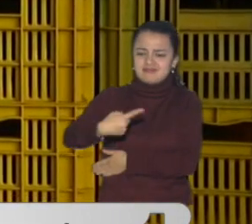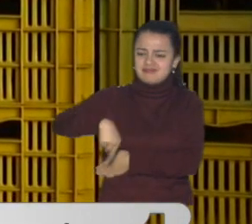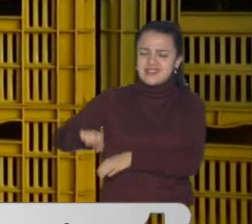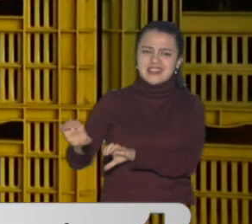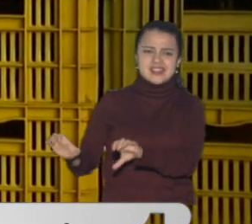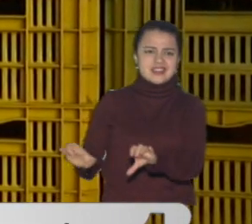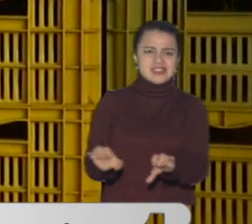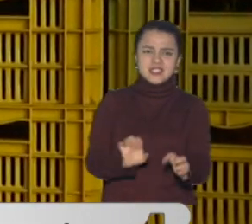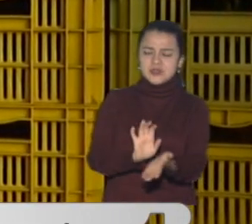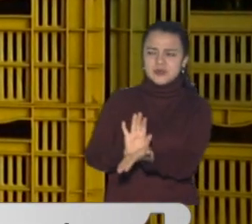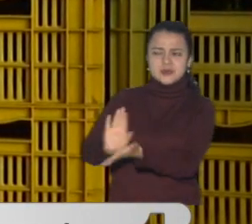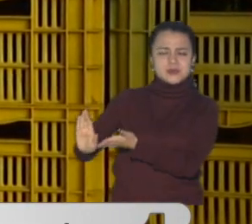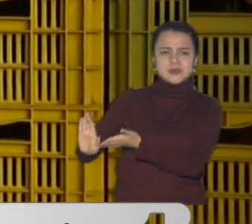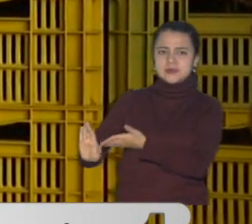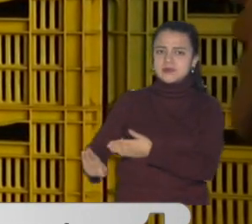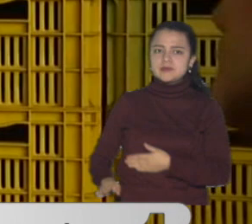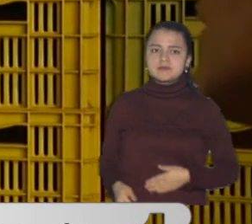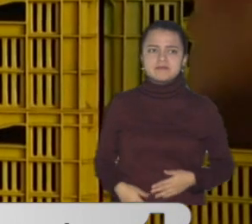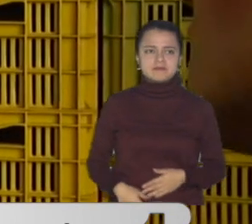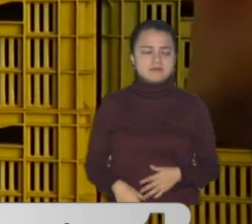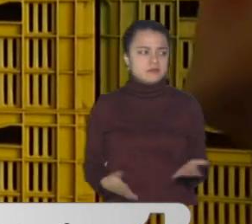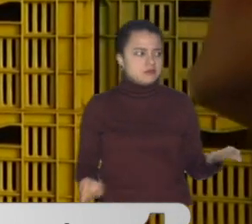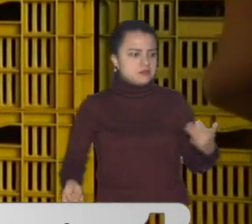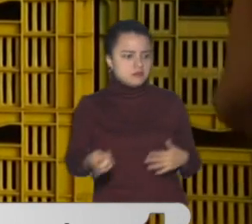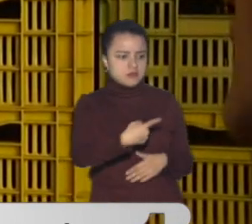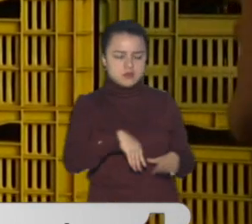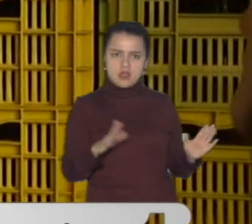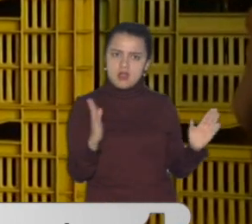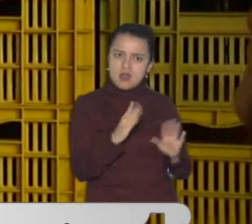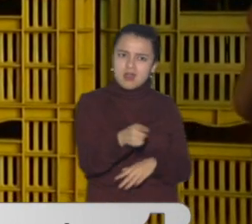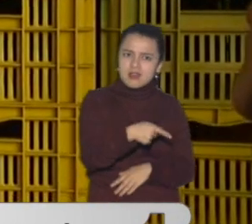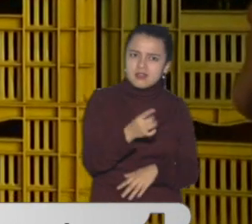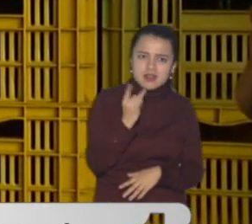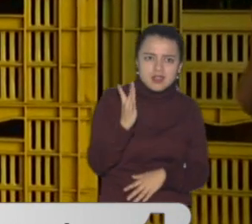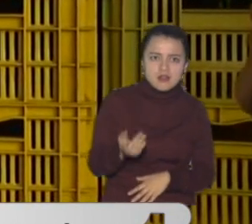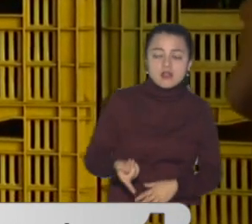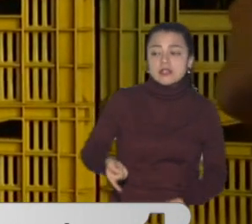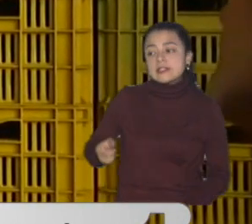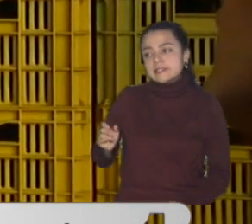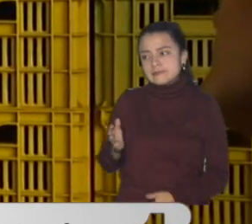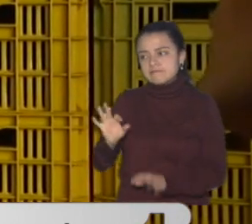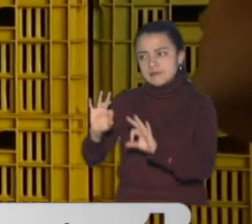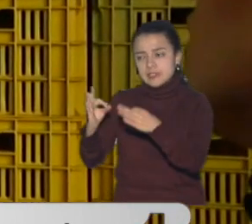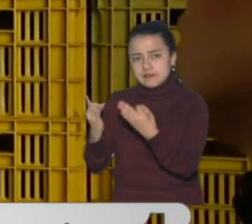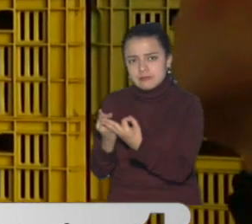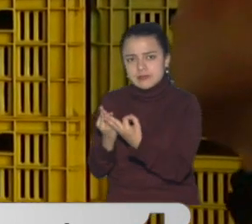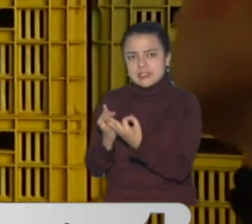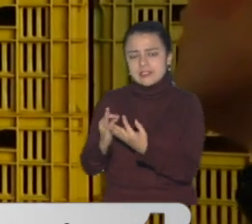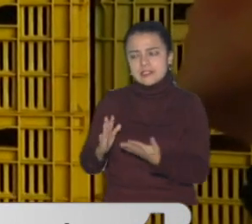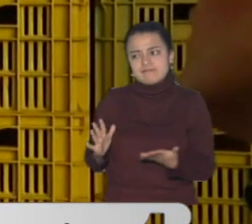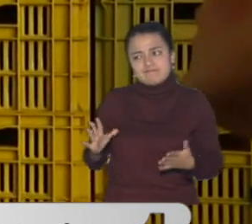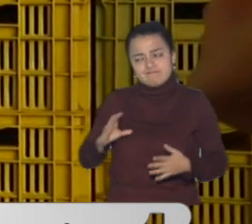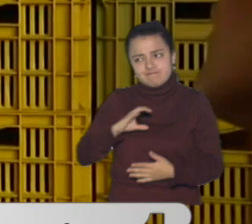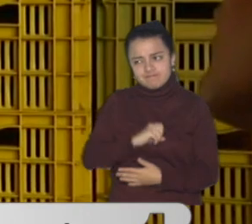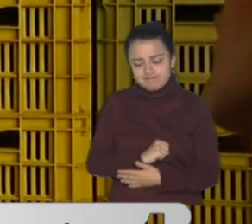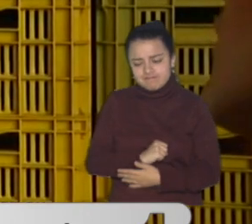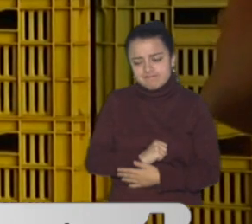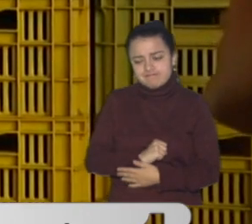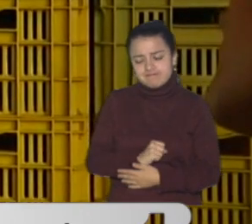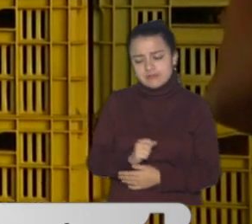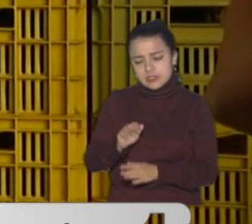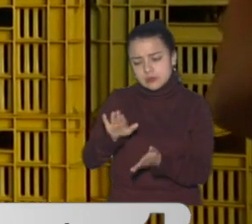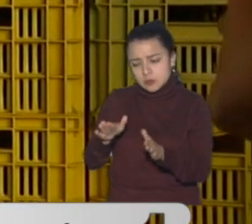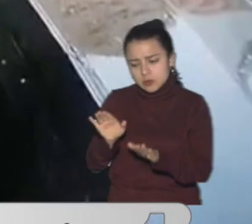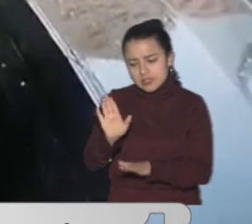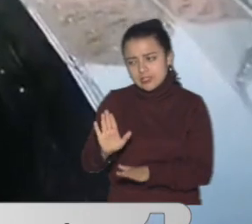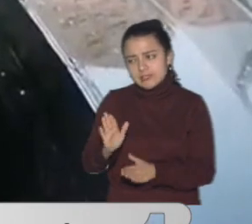tipo de actos y extendemos un mensaje de condolencias a los familiares y a los seres queridos de la persona que